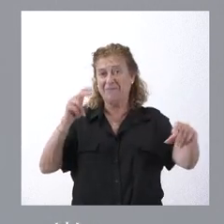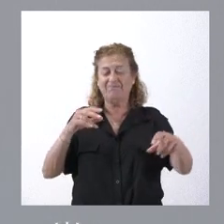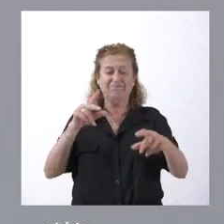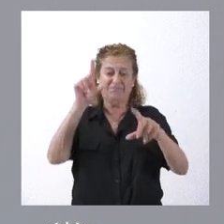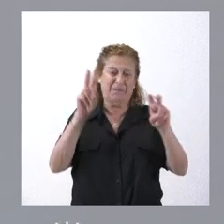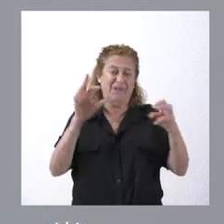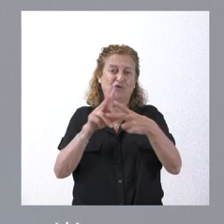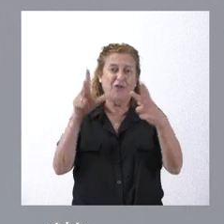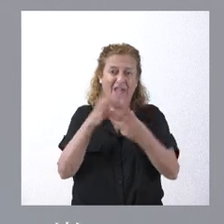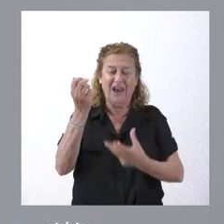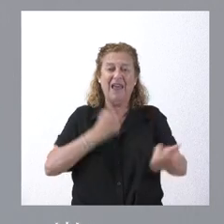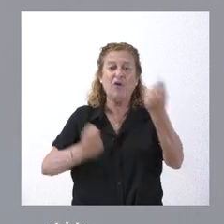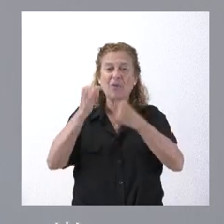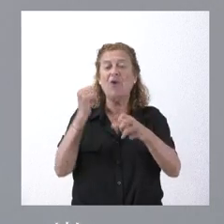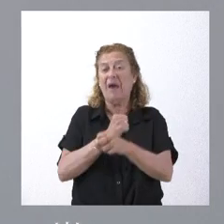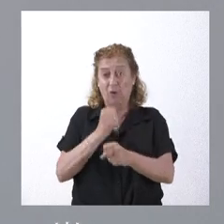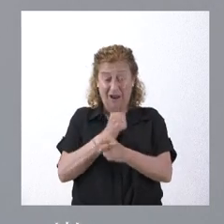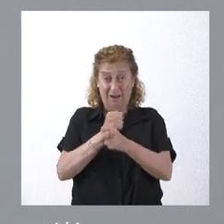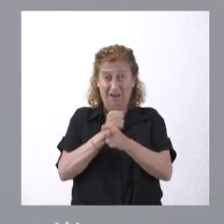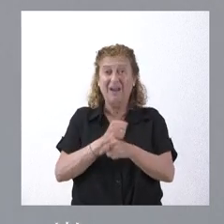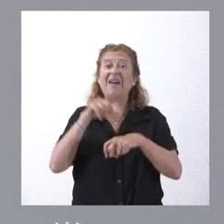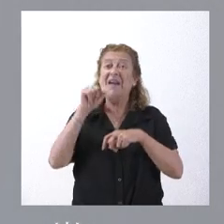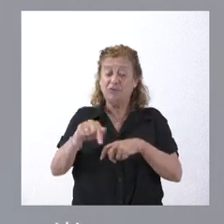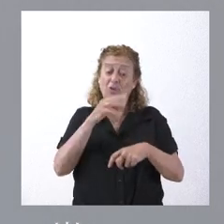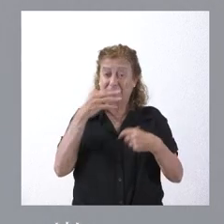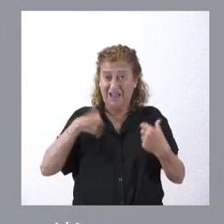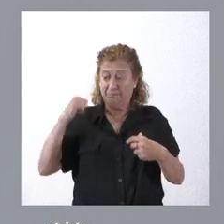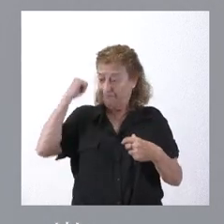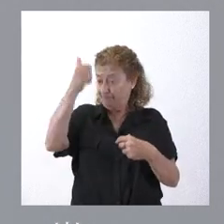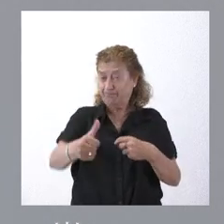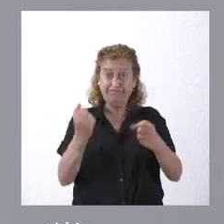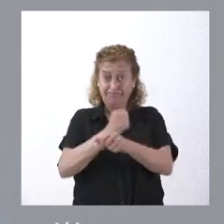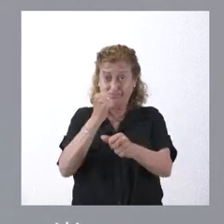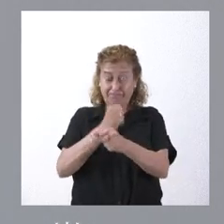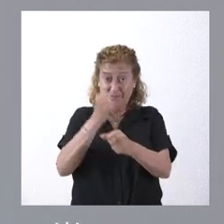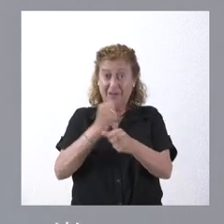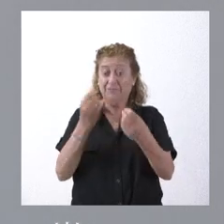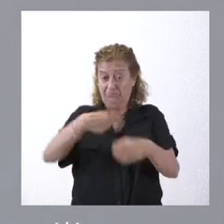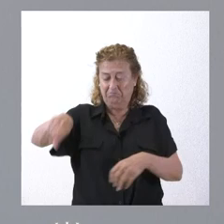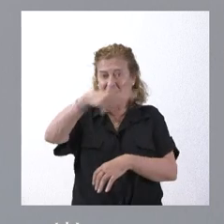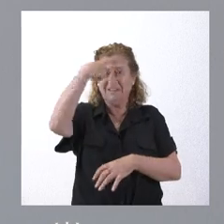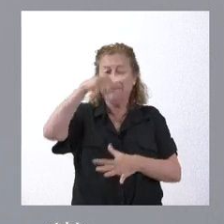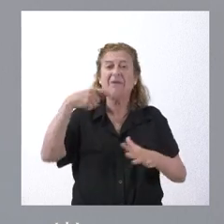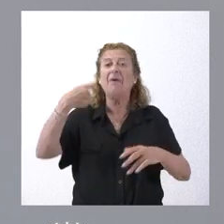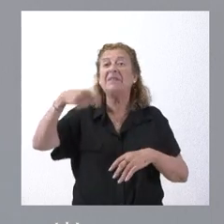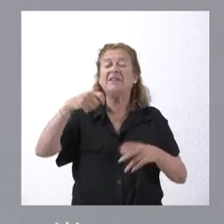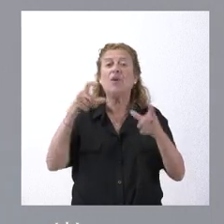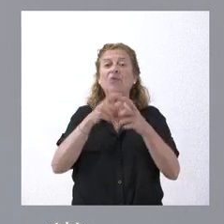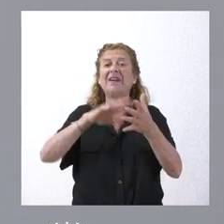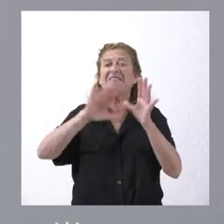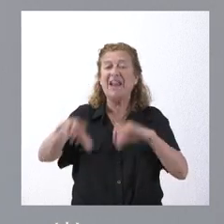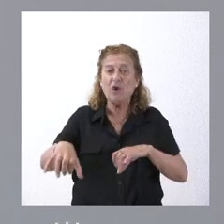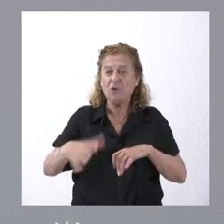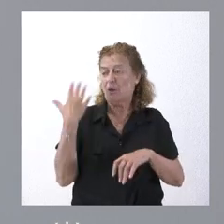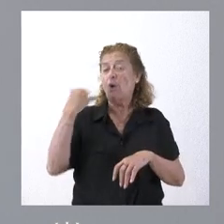sociales, económicos y laborales. En esto se ha trabajado en este tiempo. Como ustedes saben, el presidente de la Junta de Castilla y León, en